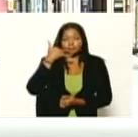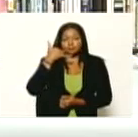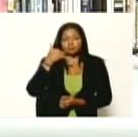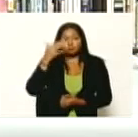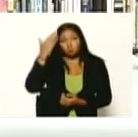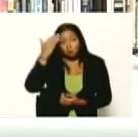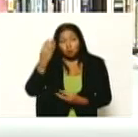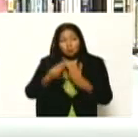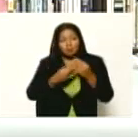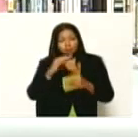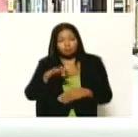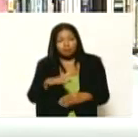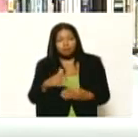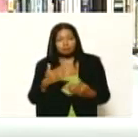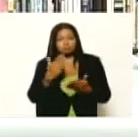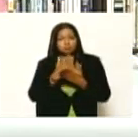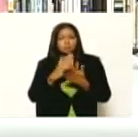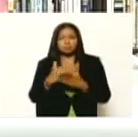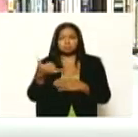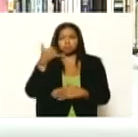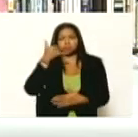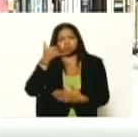Hola, Aristóbulo, ¿cómo estás? Siempre hablábamos.